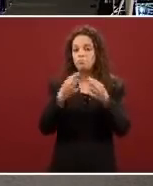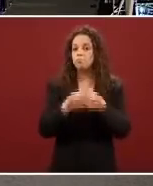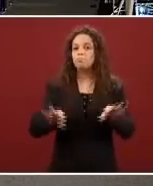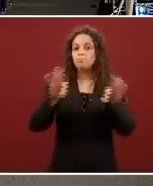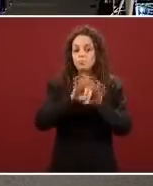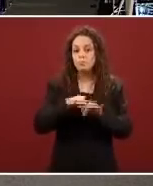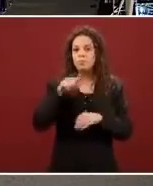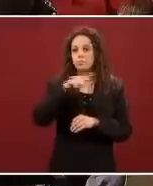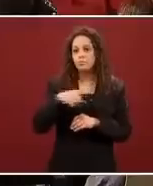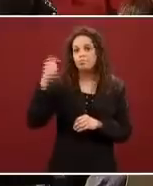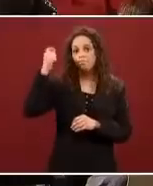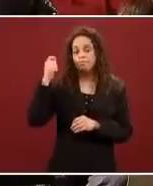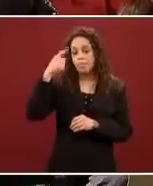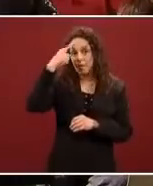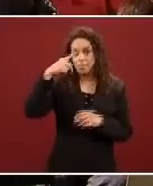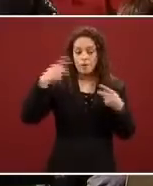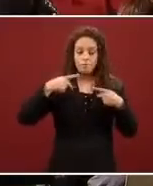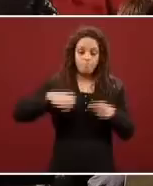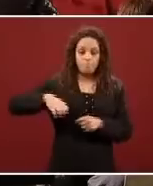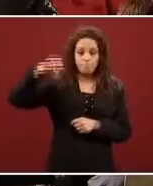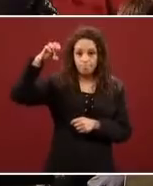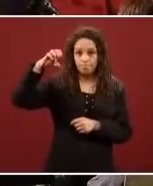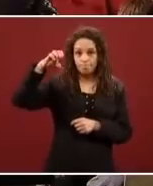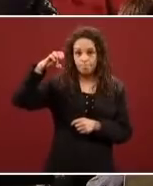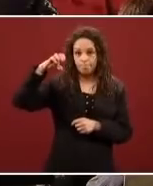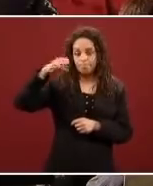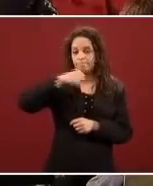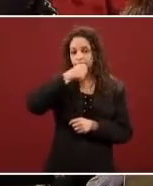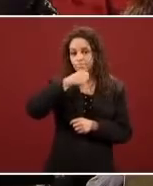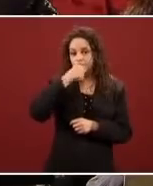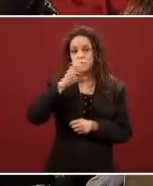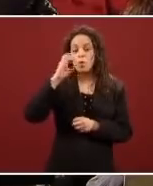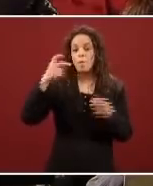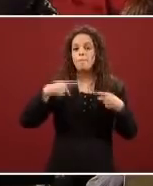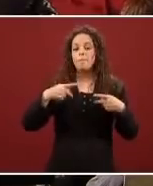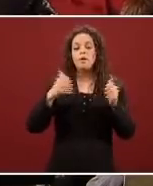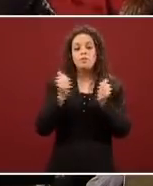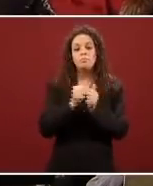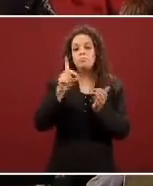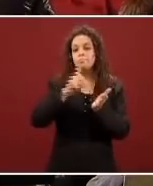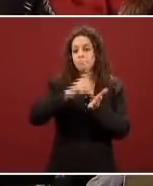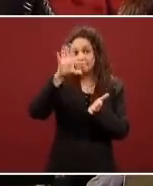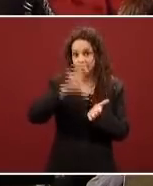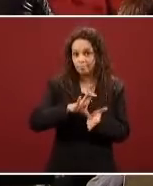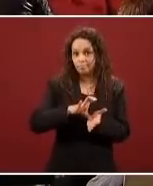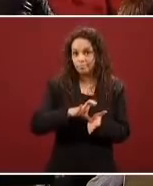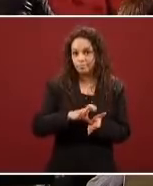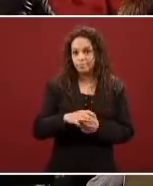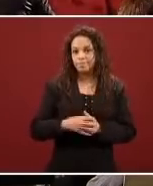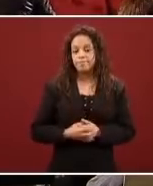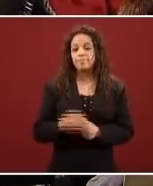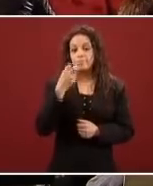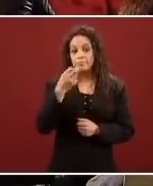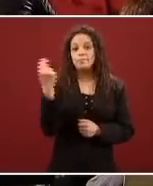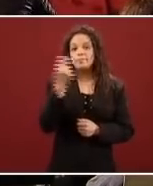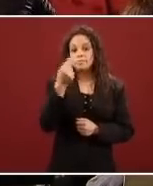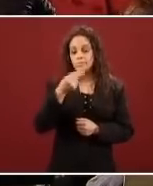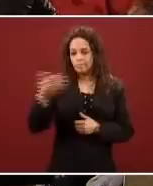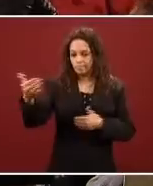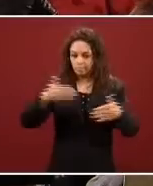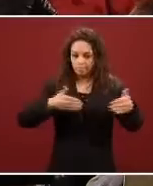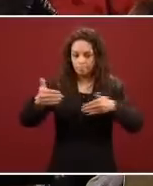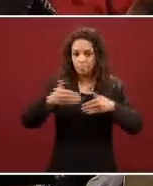o de personas con discapacidad. Y entonces ellos tienen que juntar a la gente. Ellos lo que están haciendo es